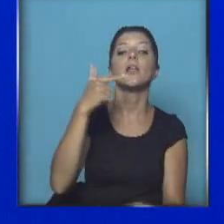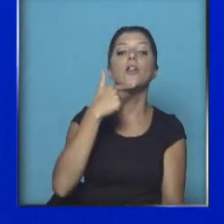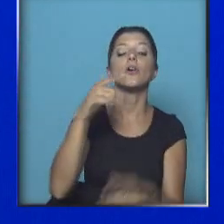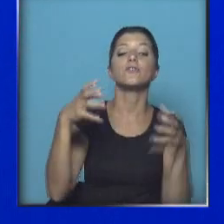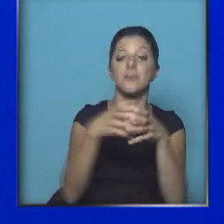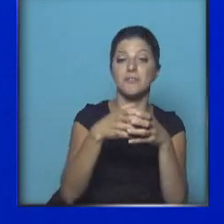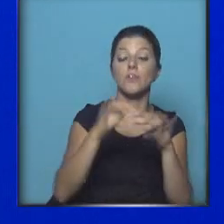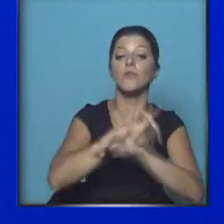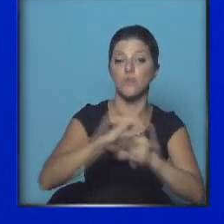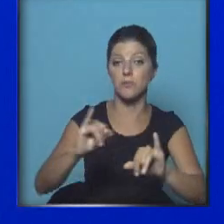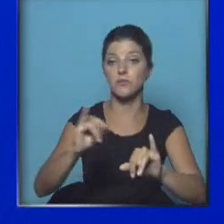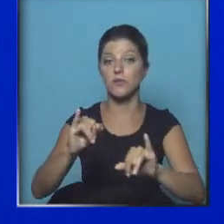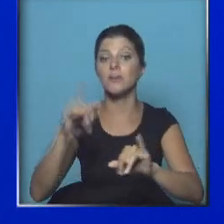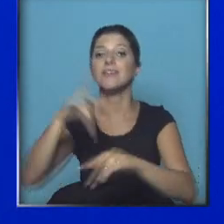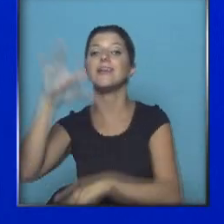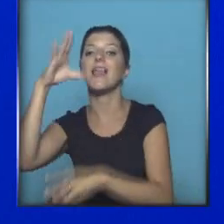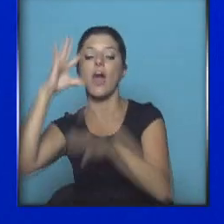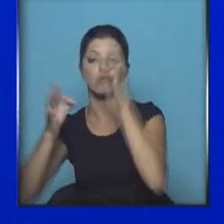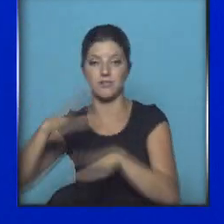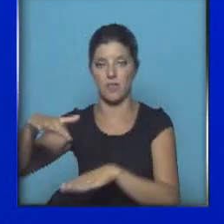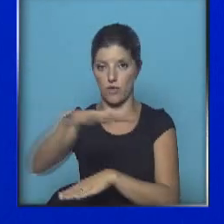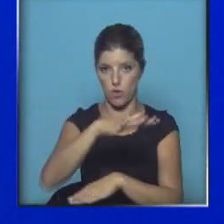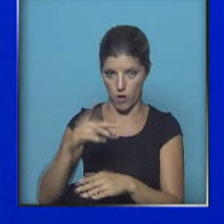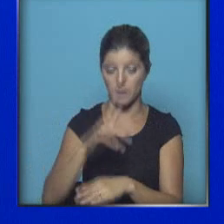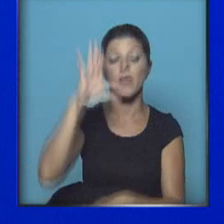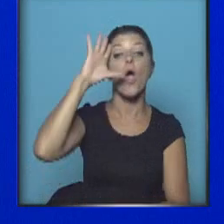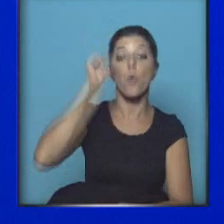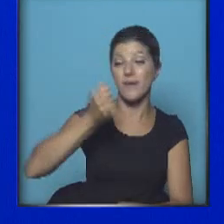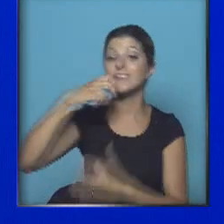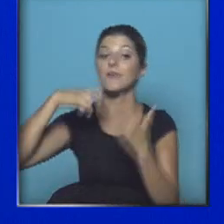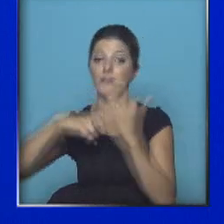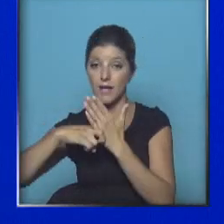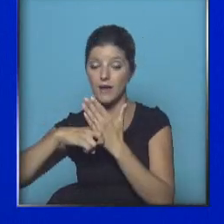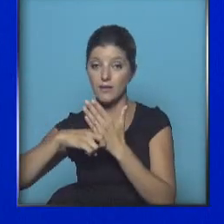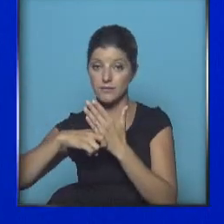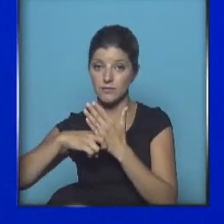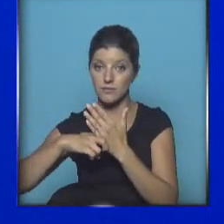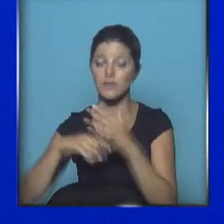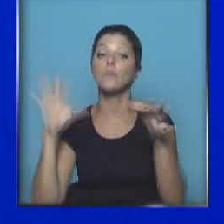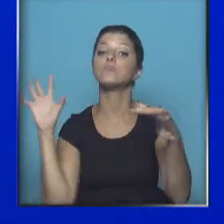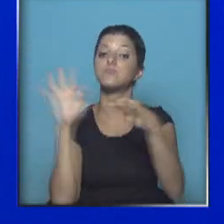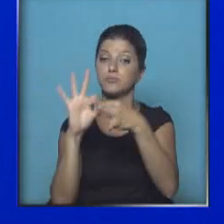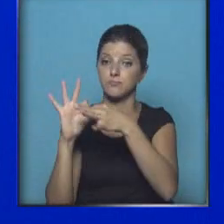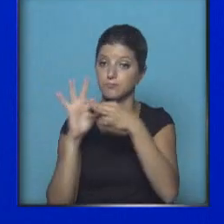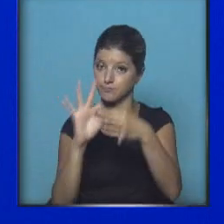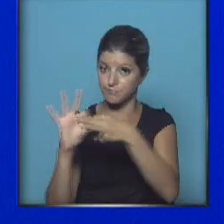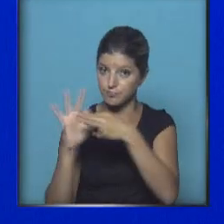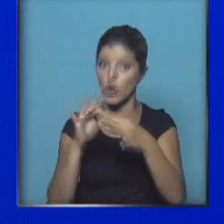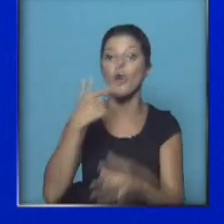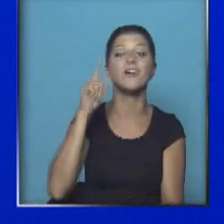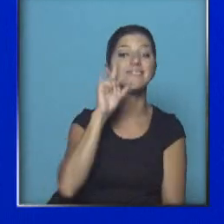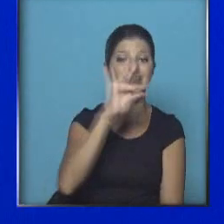informaciones y la justicia federal. Hay jueces y fiscales que tienen una relación de dependencia con los servicios